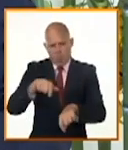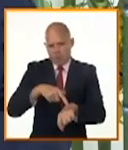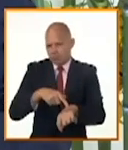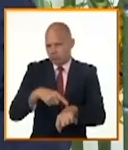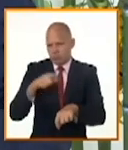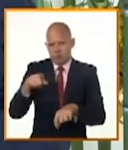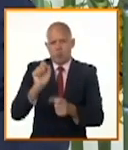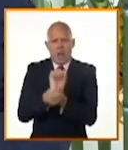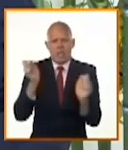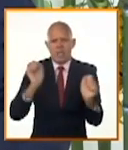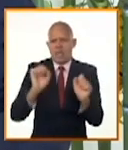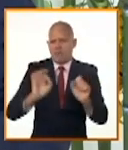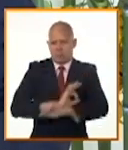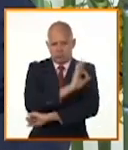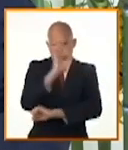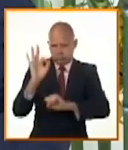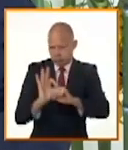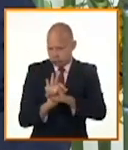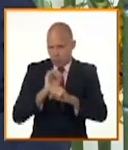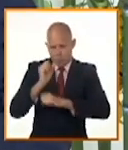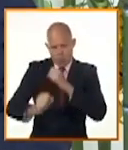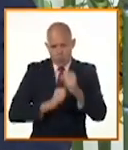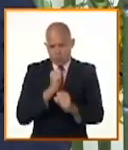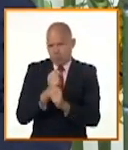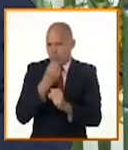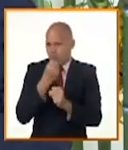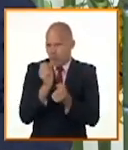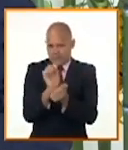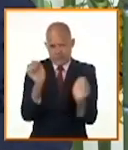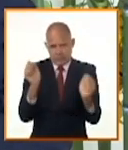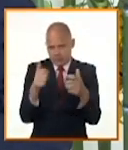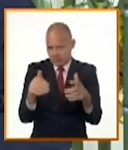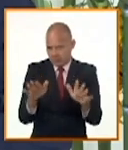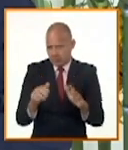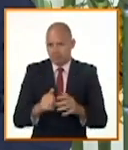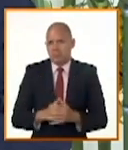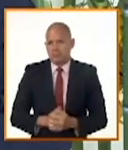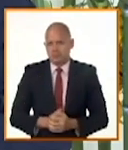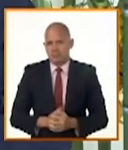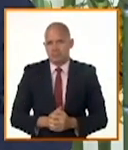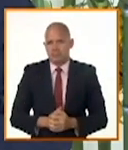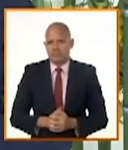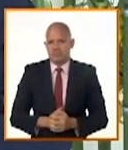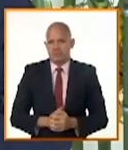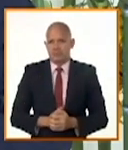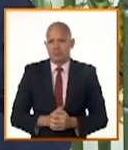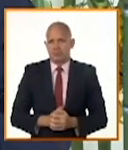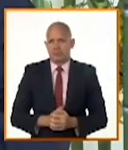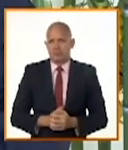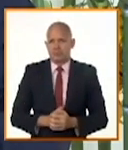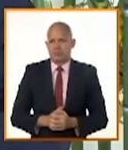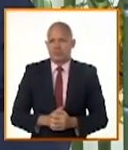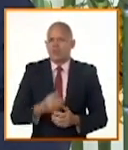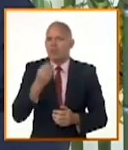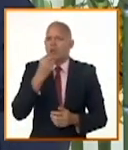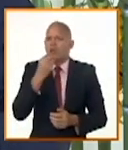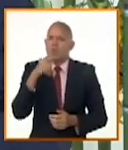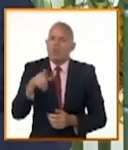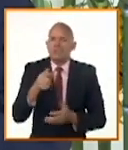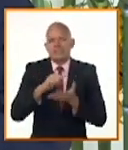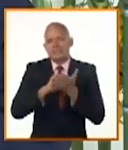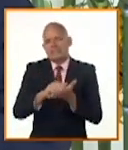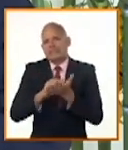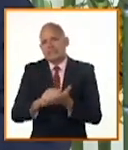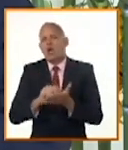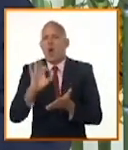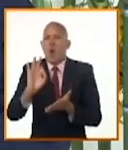y la banca remota están 24 horas disponibles para realizar la operaciones de pago o de servicio o